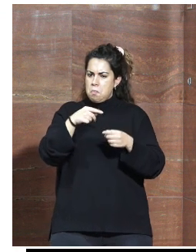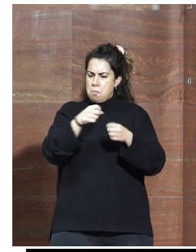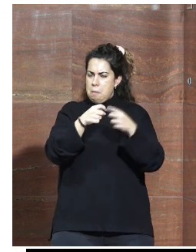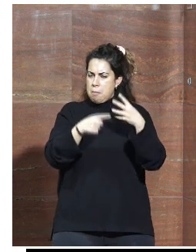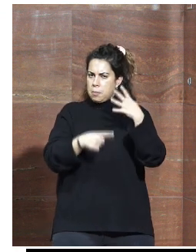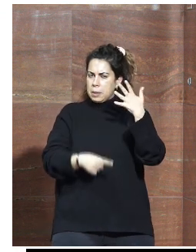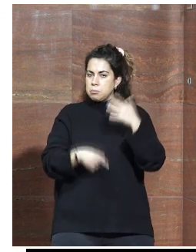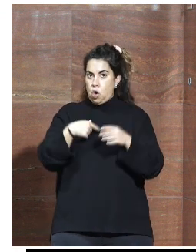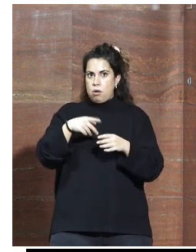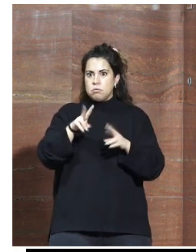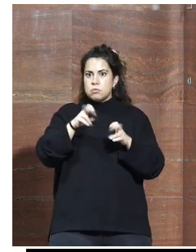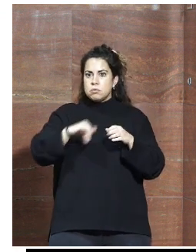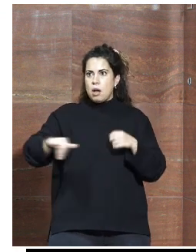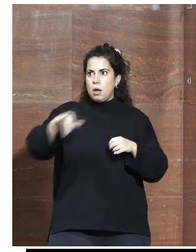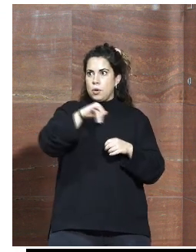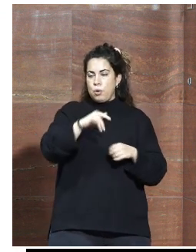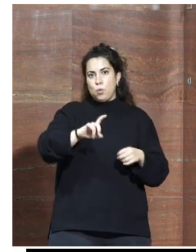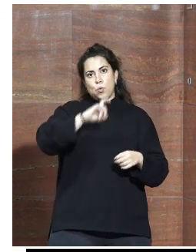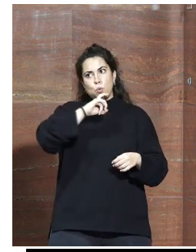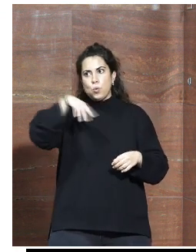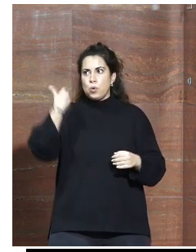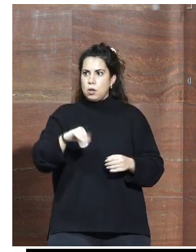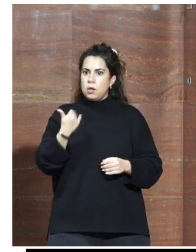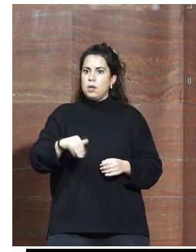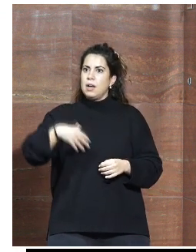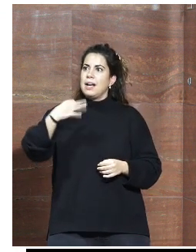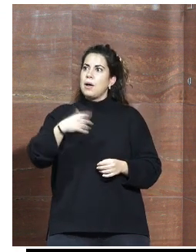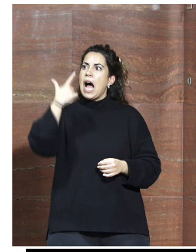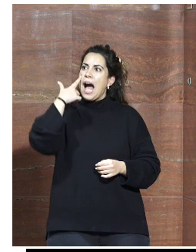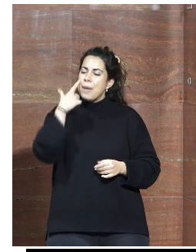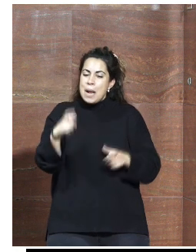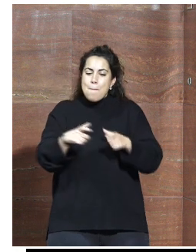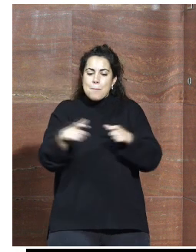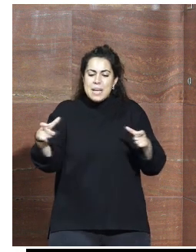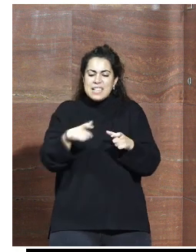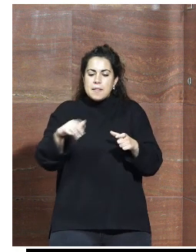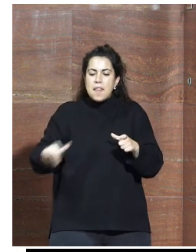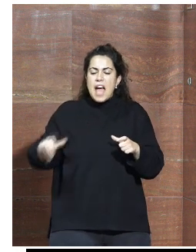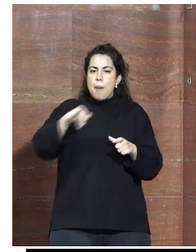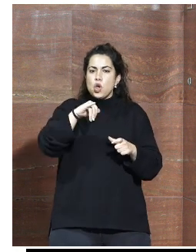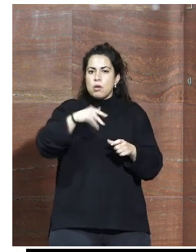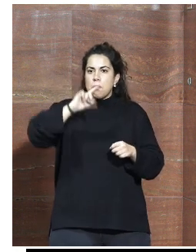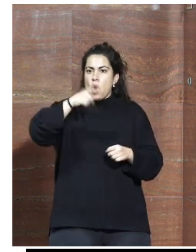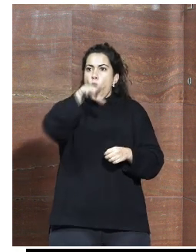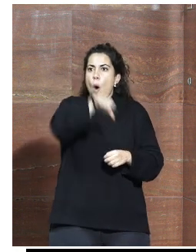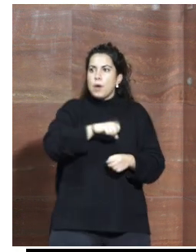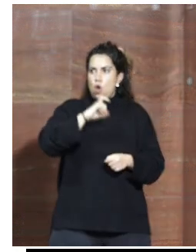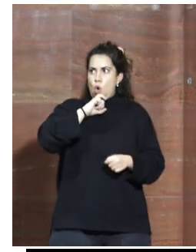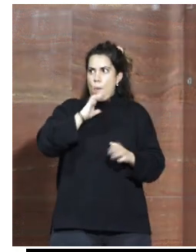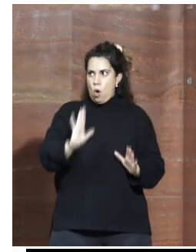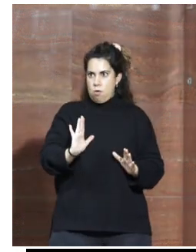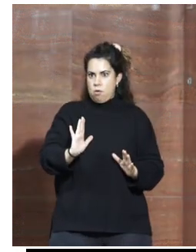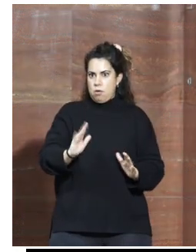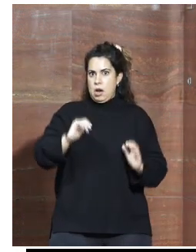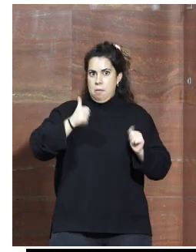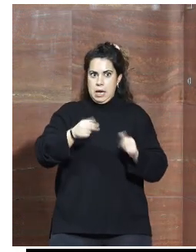el transporte aéreo es muy complejo. Para empezar, tenemos que saber sacarnos el billete de avión, primera. Ya empezamos con